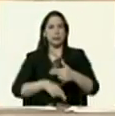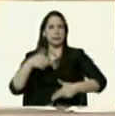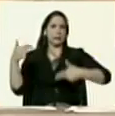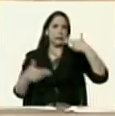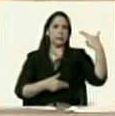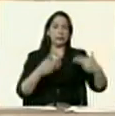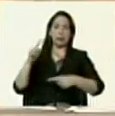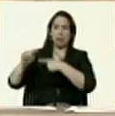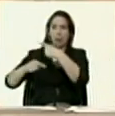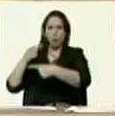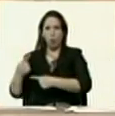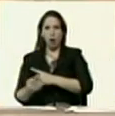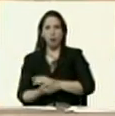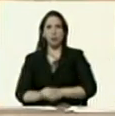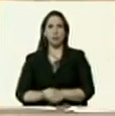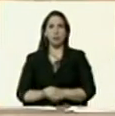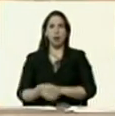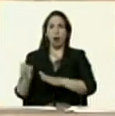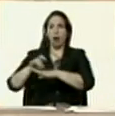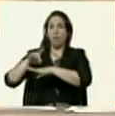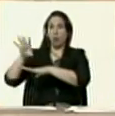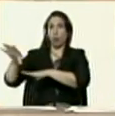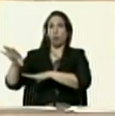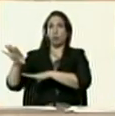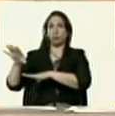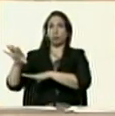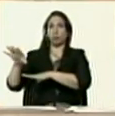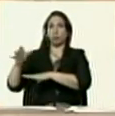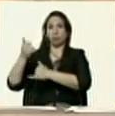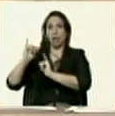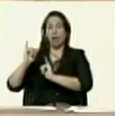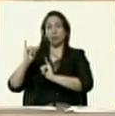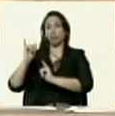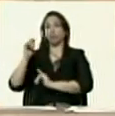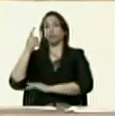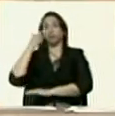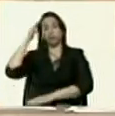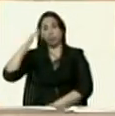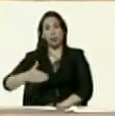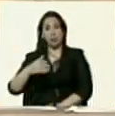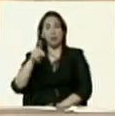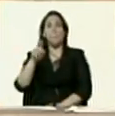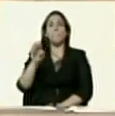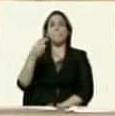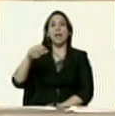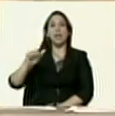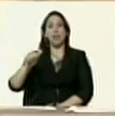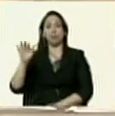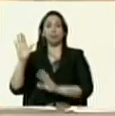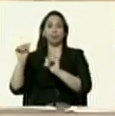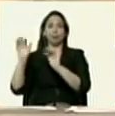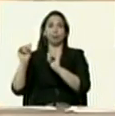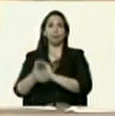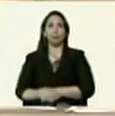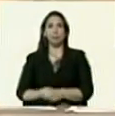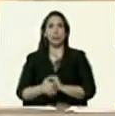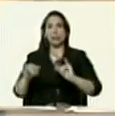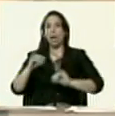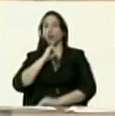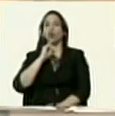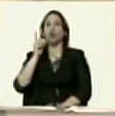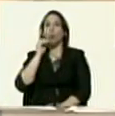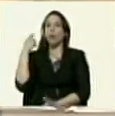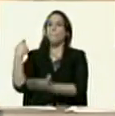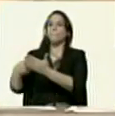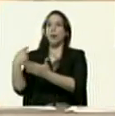luego los abandonan. Aquí está general Peña. Bye, bye. Ya, Duque pagó con el general